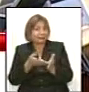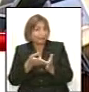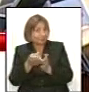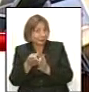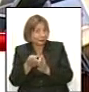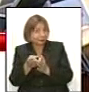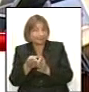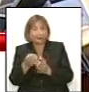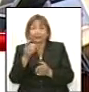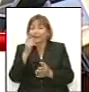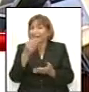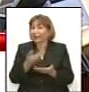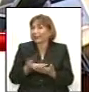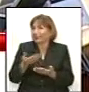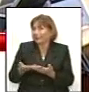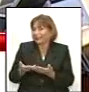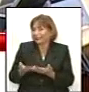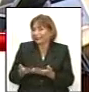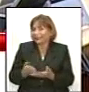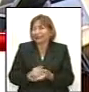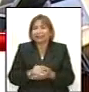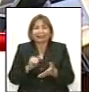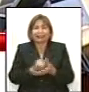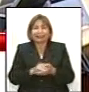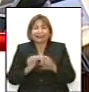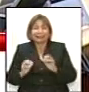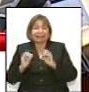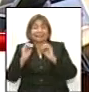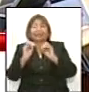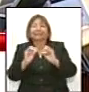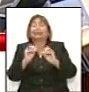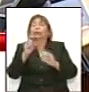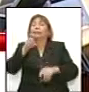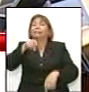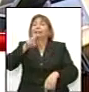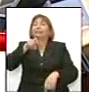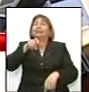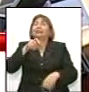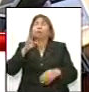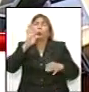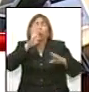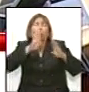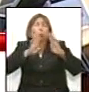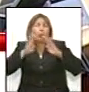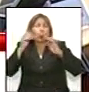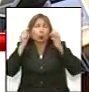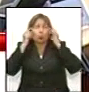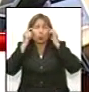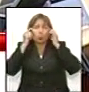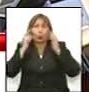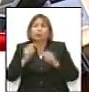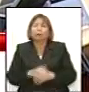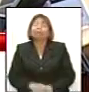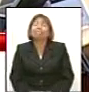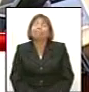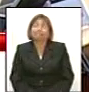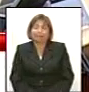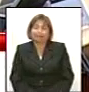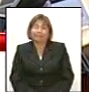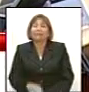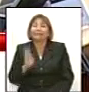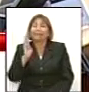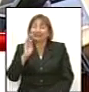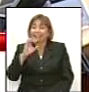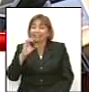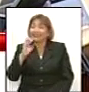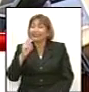sí, una de las cosas que hemos colocado como una necesidad y una preocupación es justamente eso, que el Bicentenario pueda